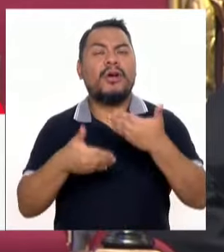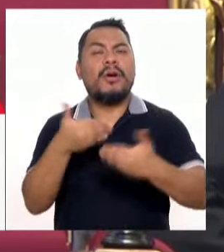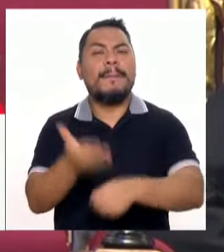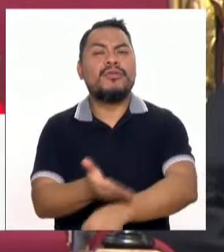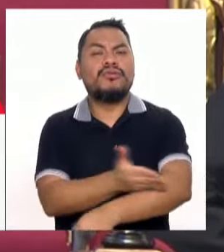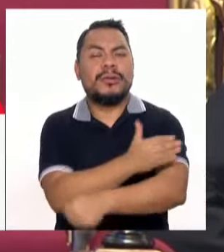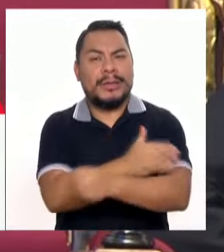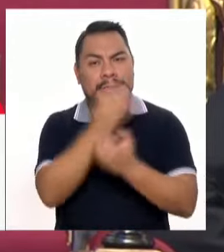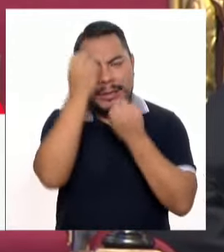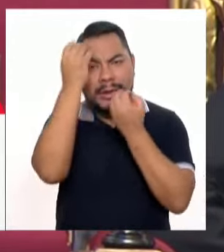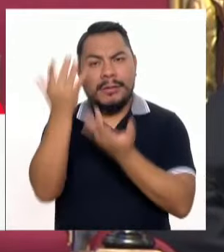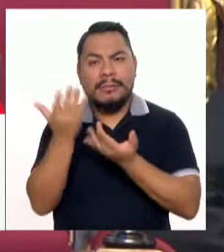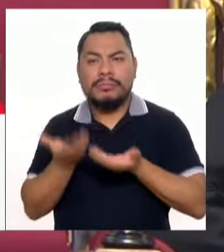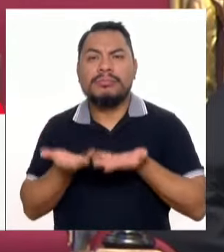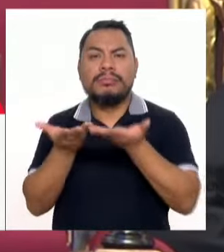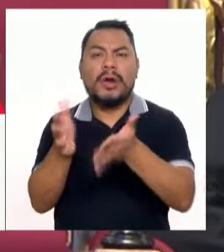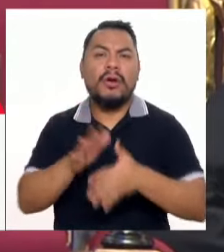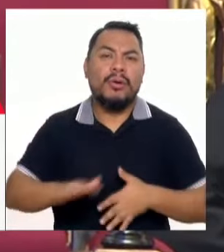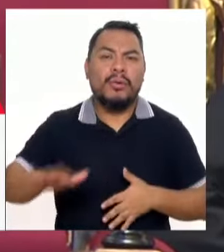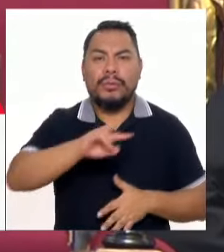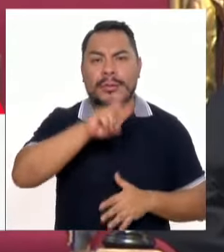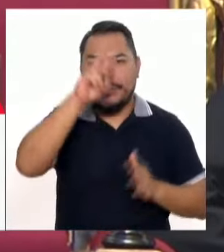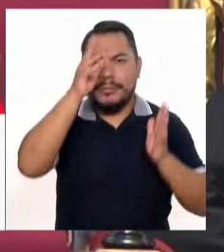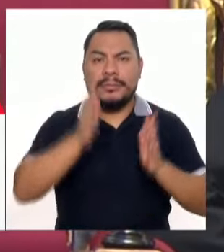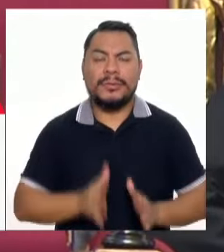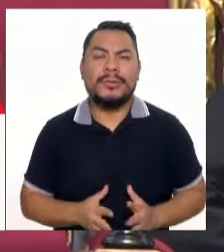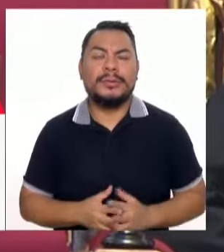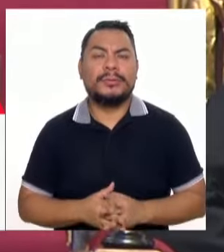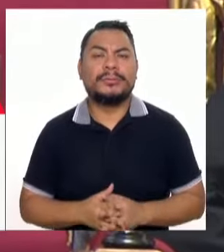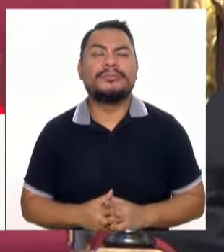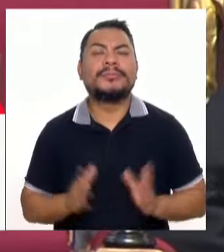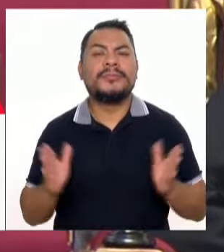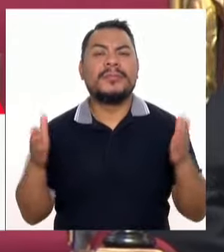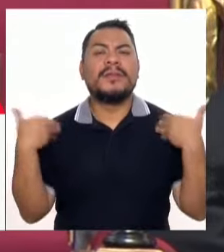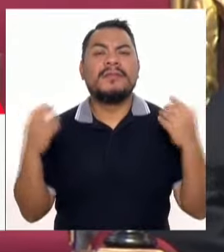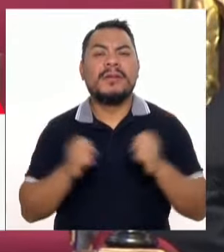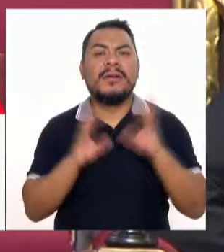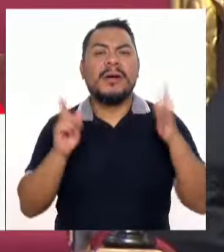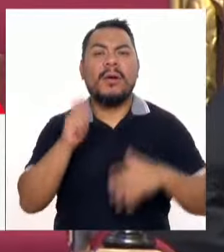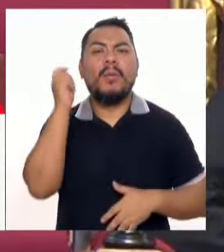esperanza a todas las peruanas y a todos los peruanos. ¡Feliz día a las